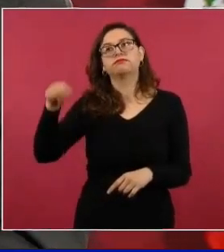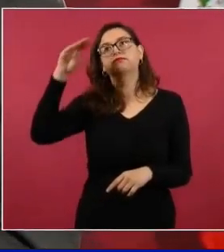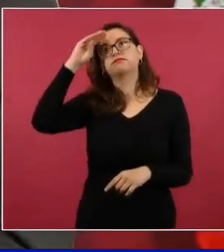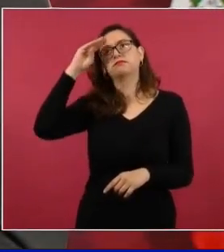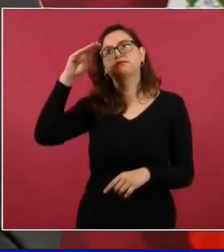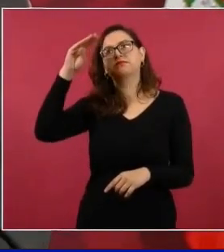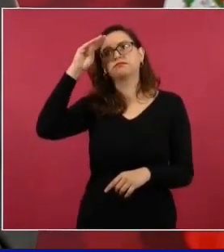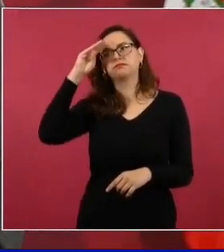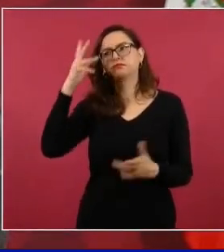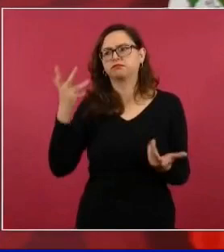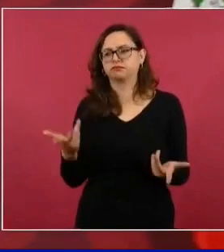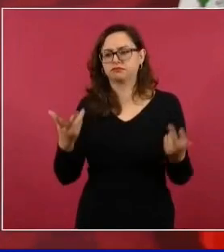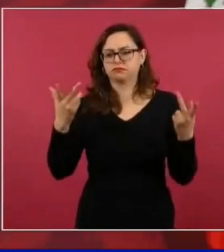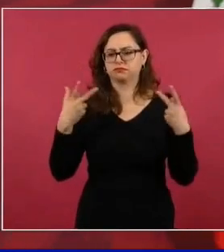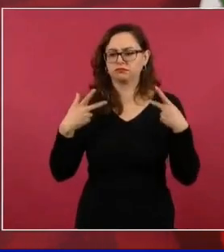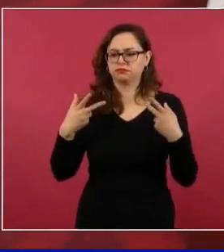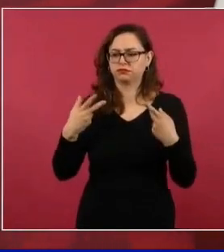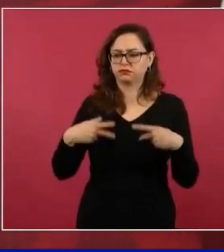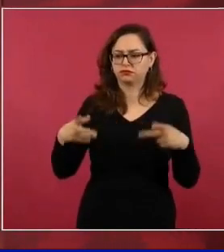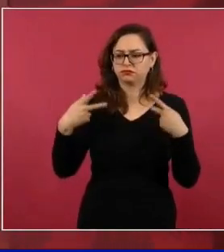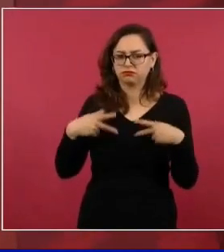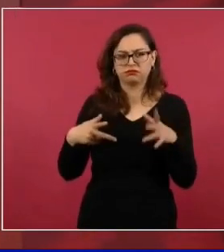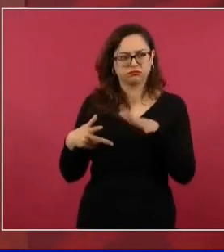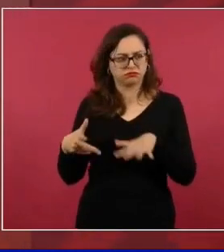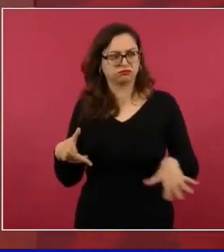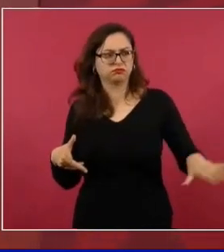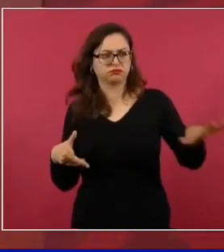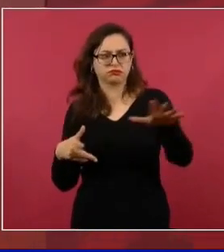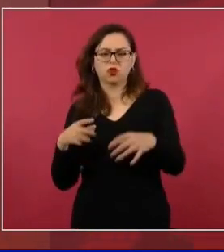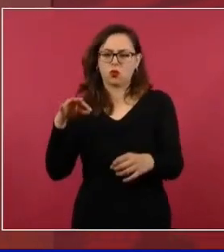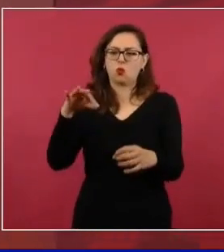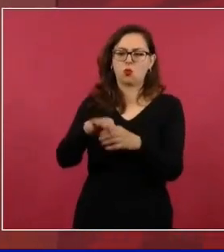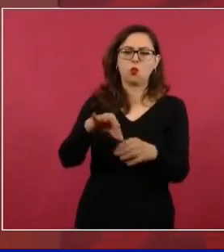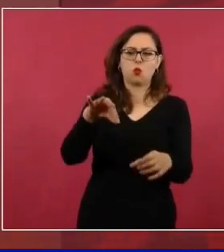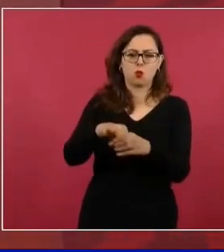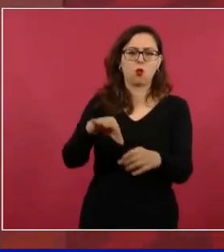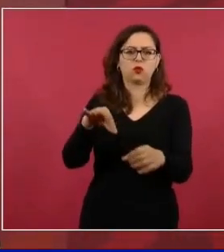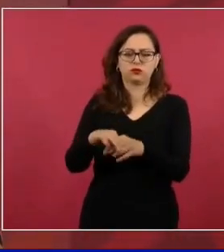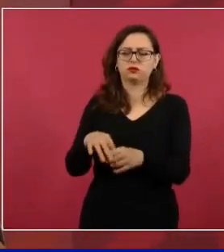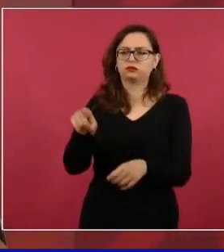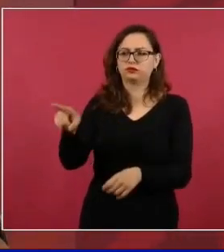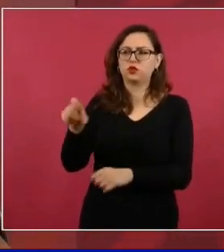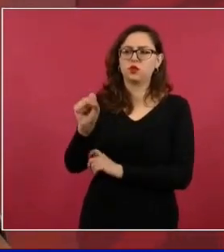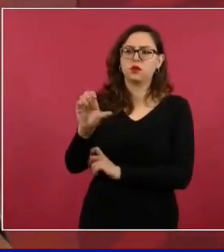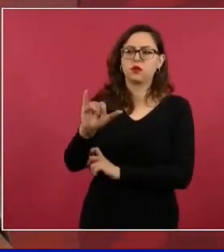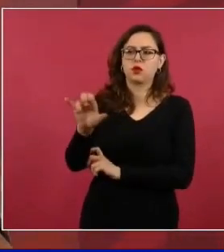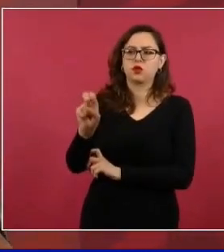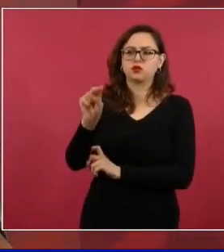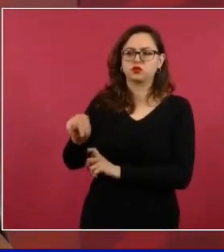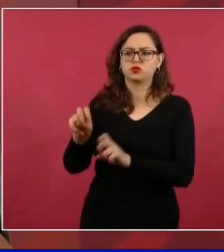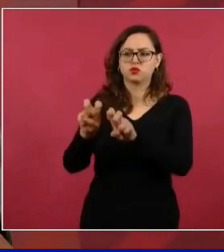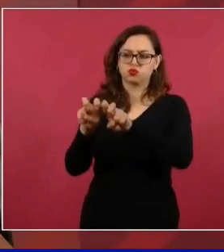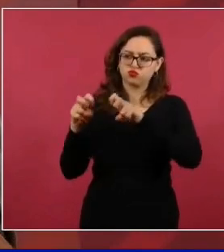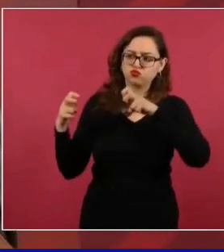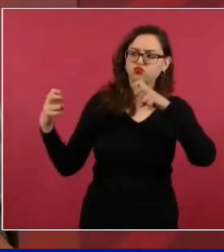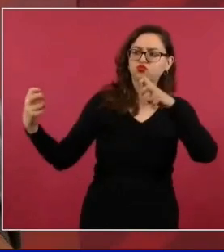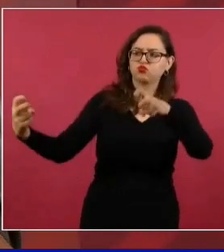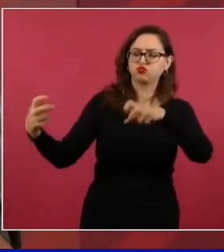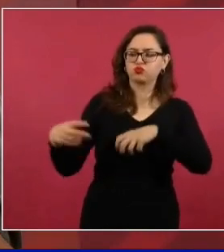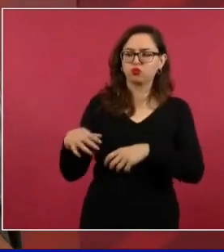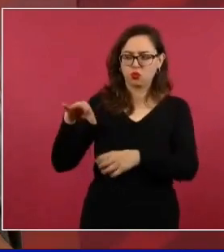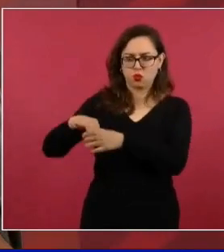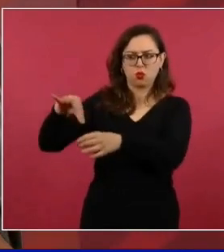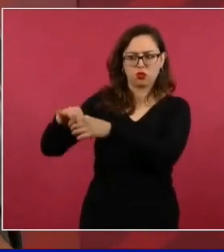optó por elegir a los jueces, a los ministros de la Corte. Entonces, se pudo haber hecho